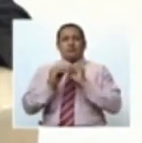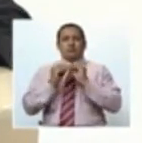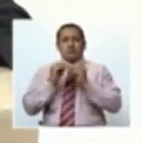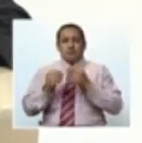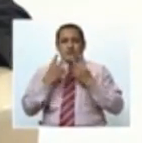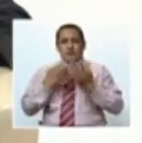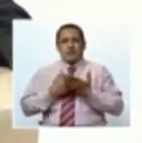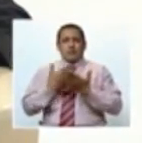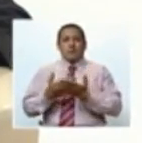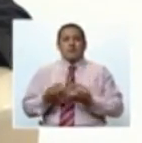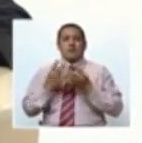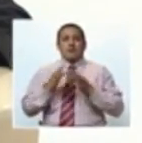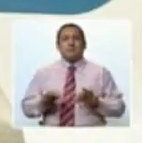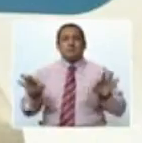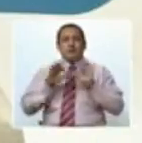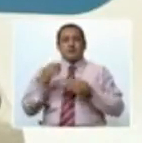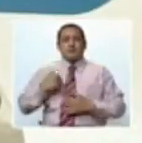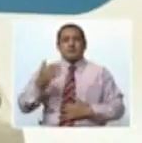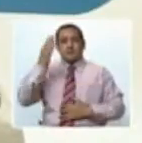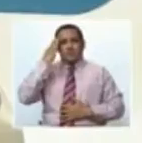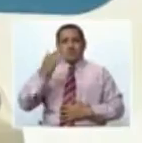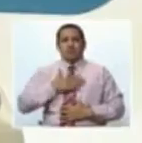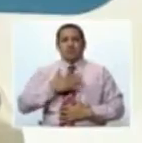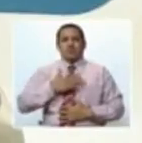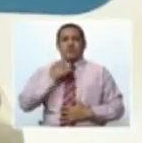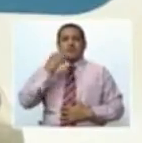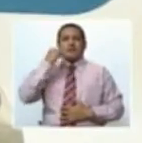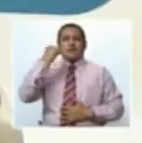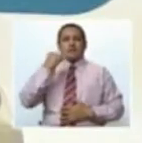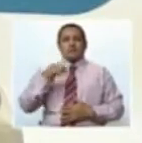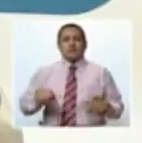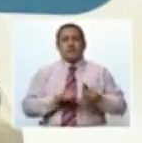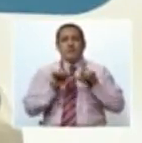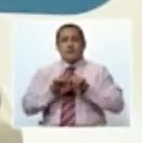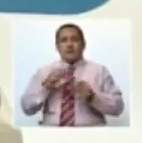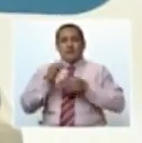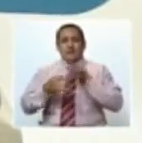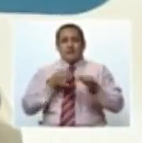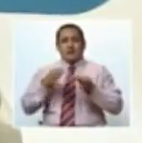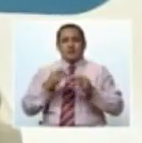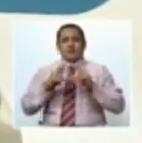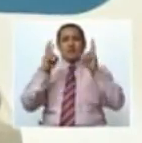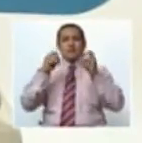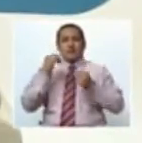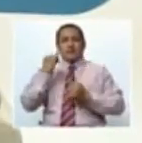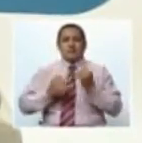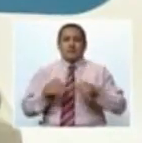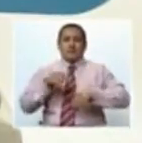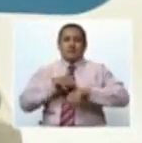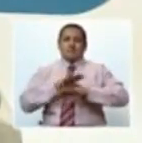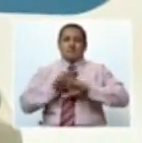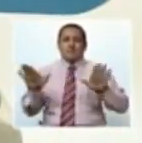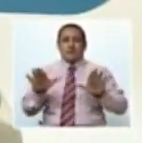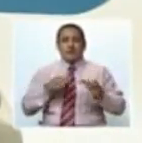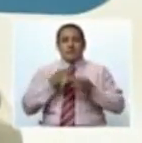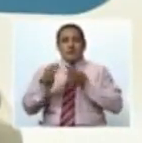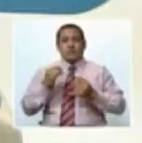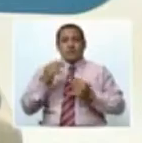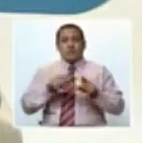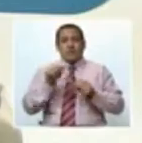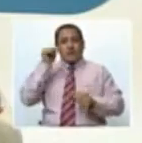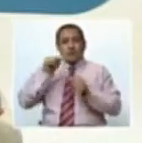composición también del en todo caso, siempre es importante conocer nuestros derechos, ¿no? Que es, de hecho, el fin del programa. Y como siempre